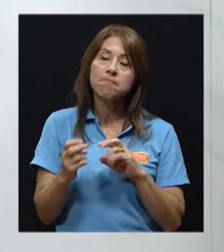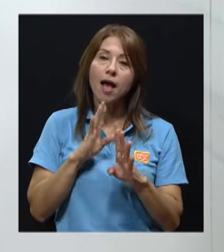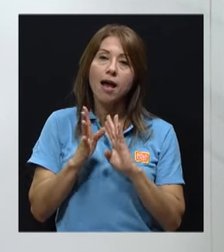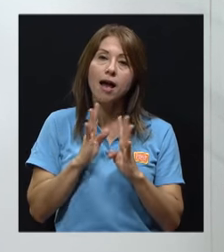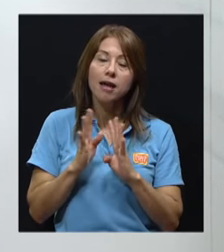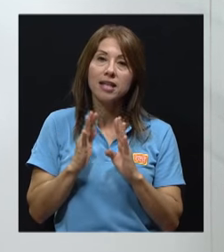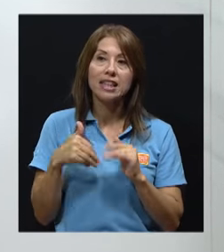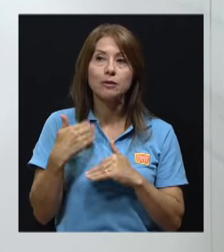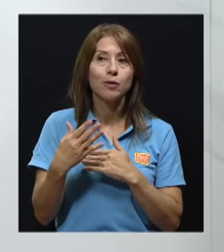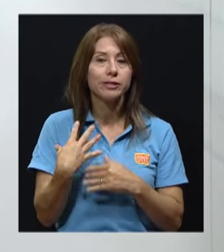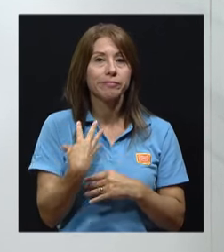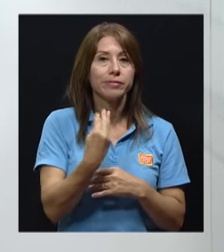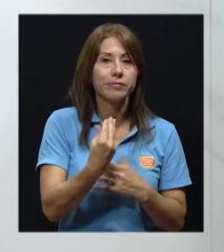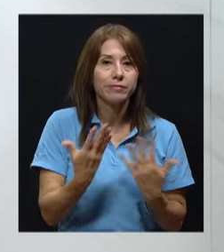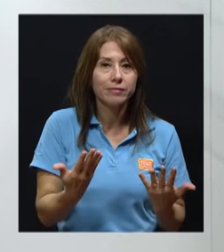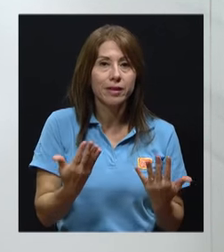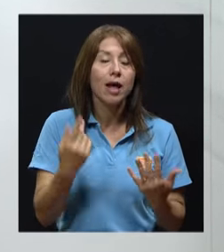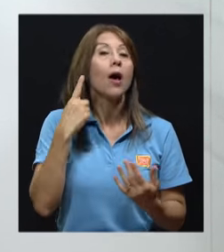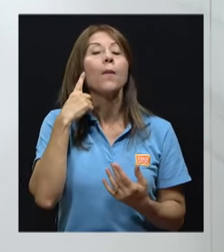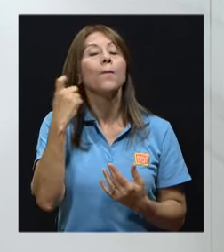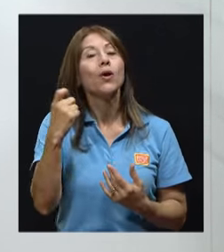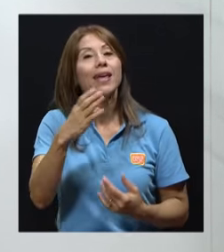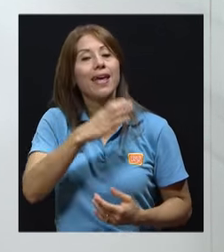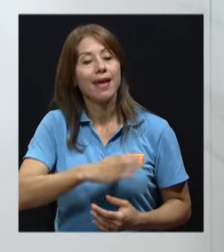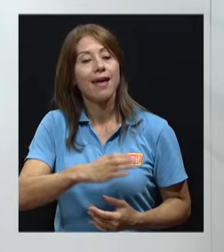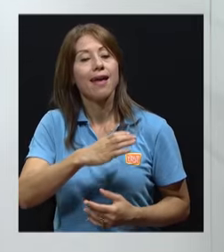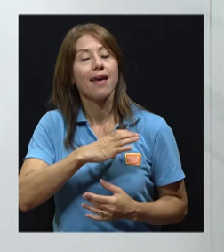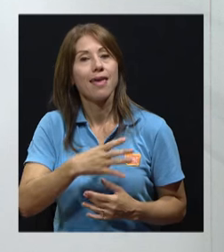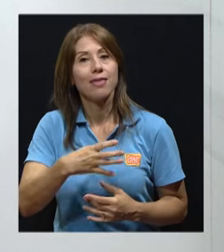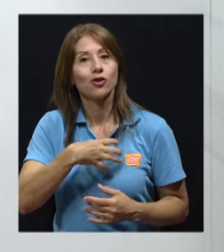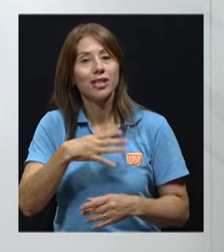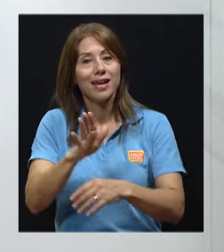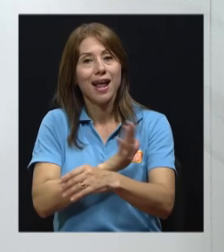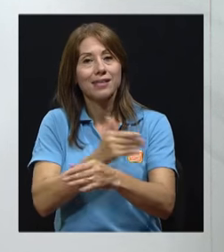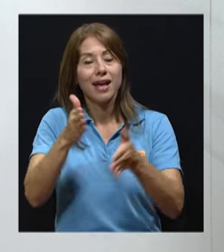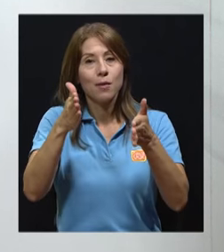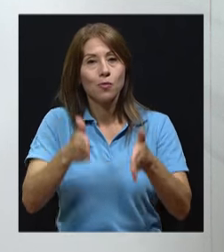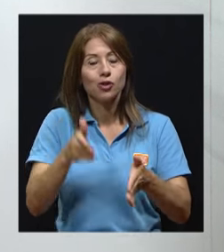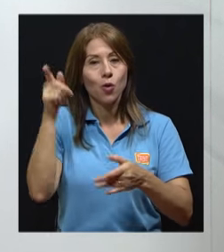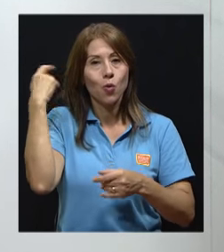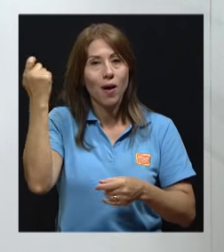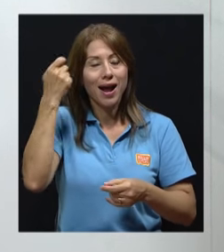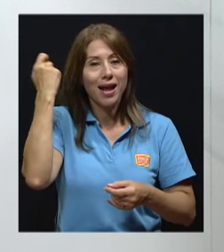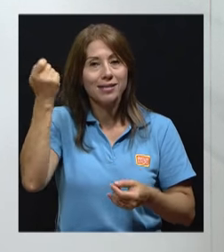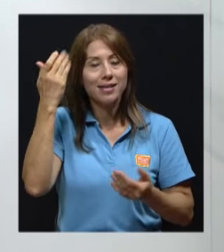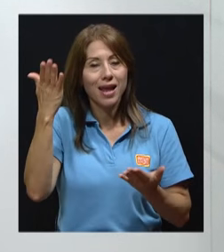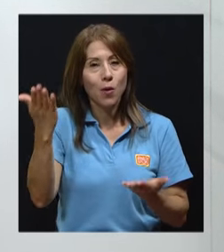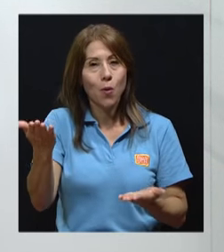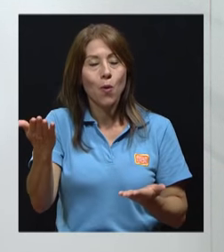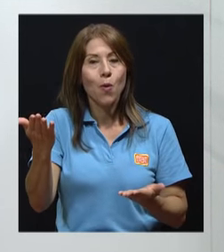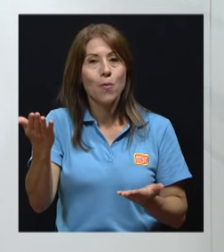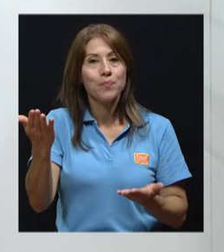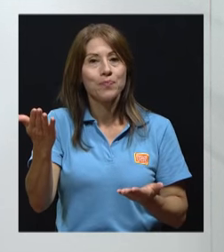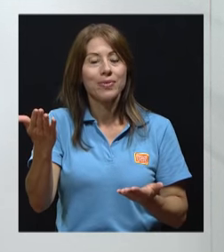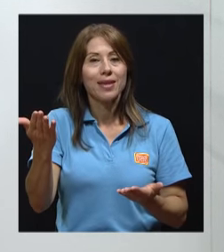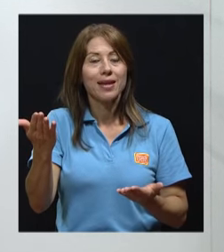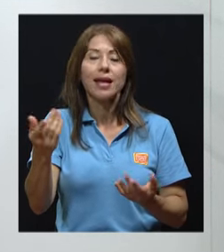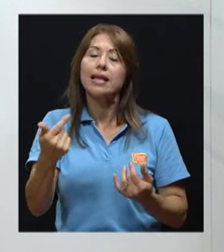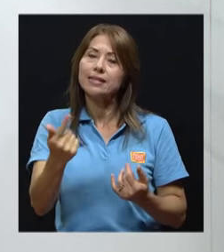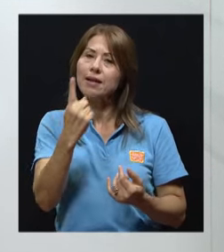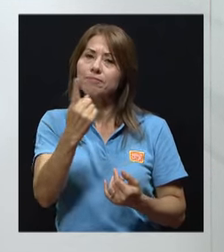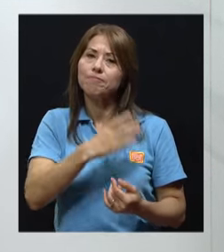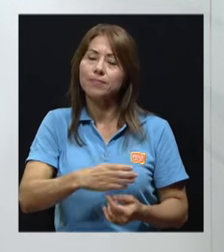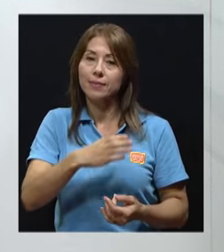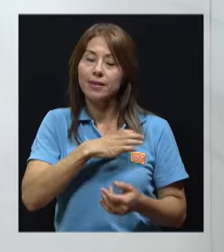clar porque no es la idiosincrasia del músico guanacasteco este está